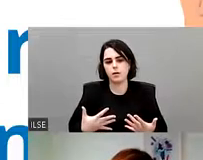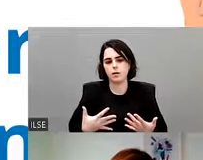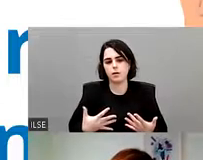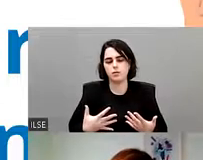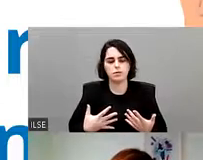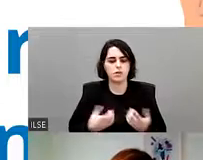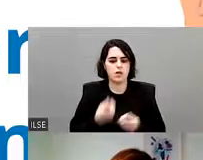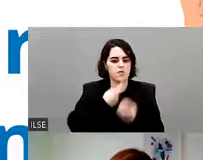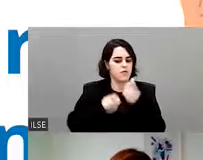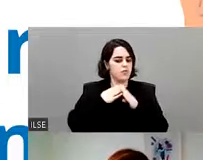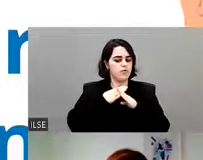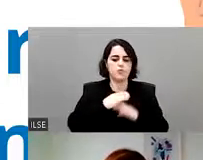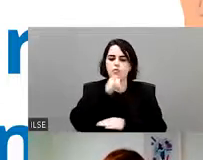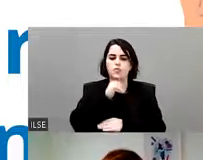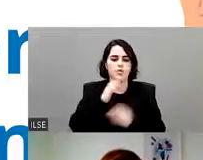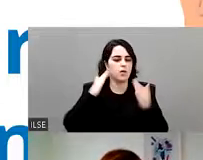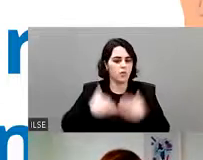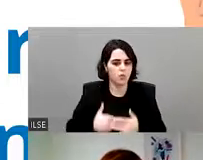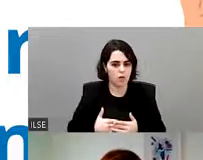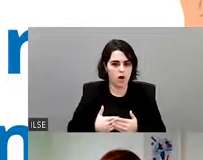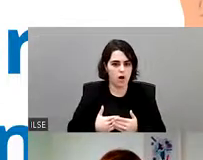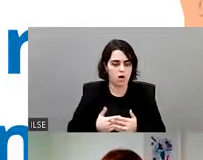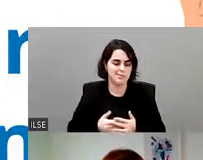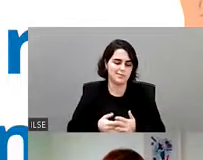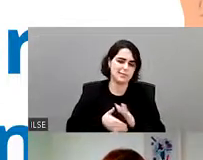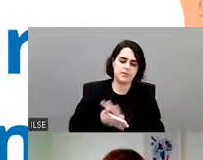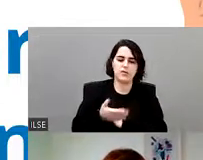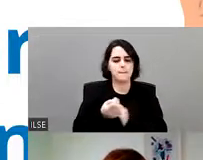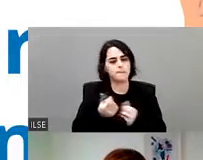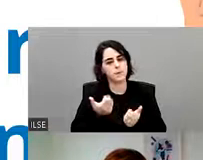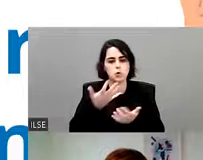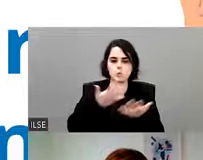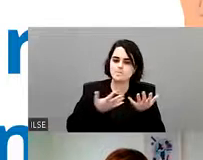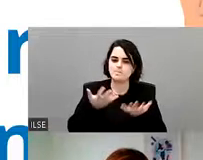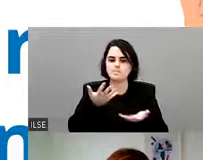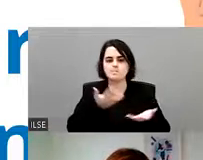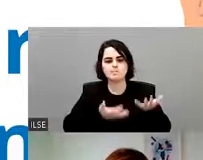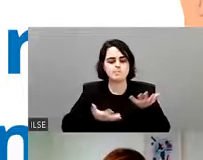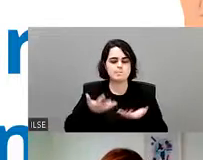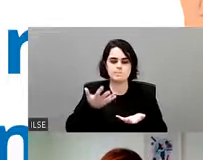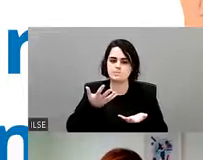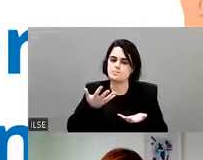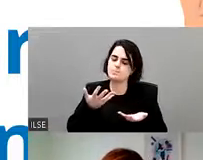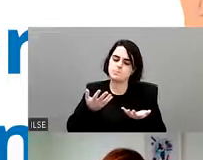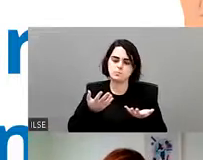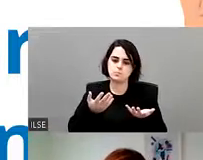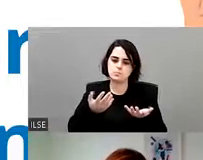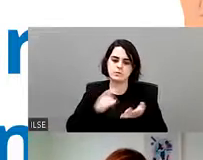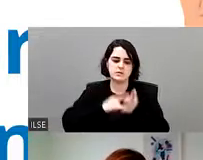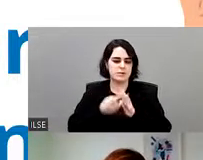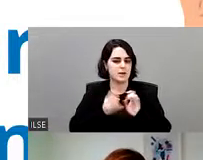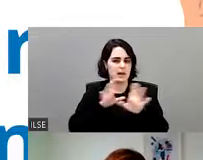suficiente información y pues esto está un poco como en un... no está muy claro aún lo de los